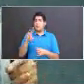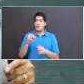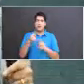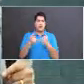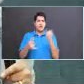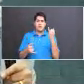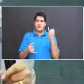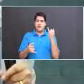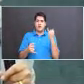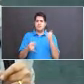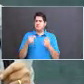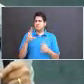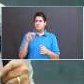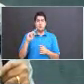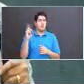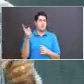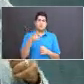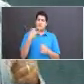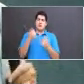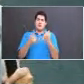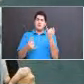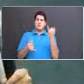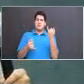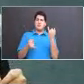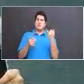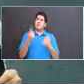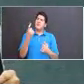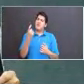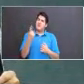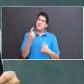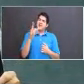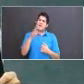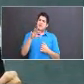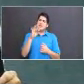sí estaba terminado todo? ¿Qué faltaba?